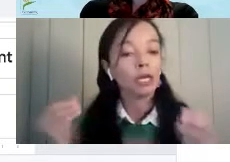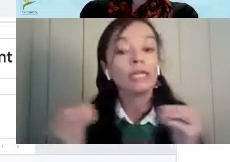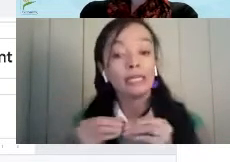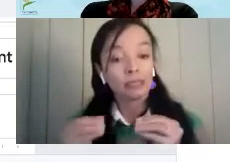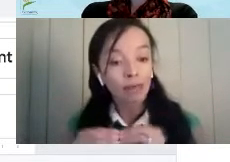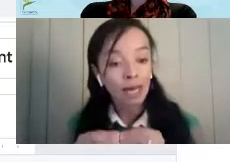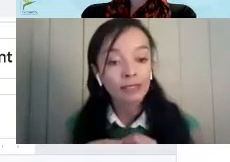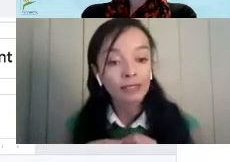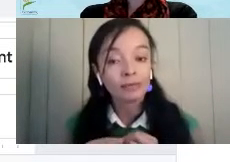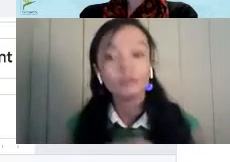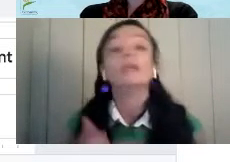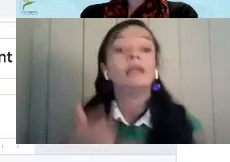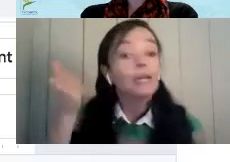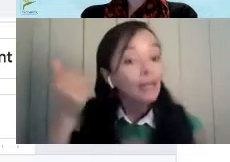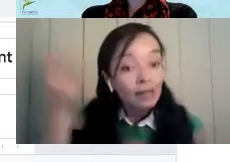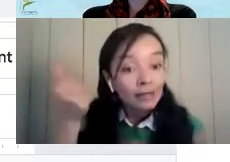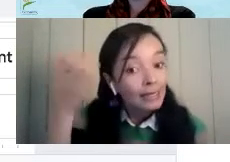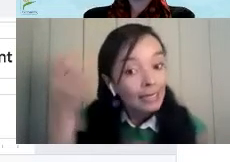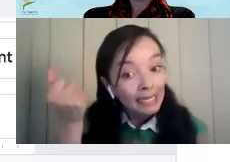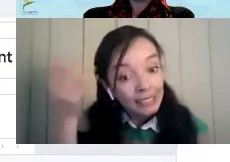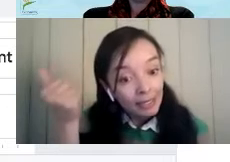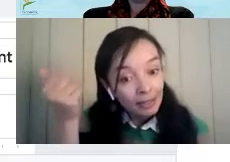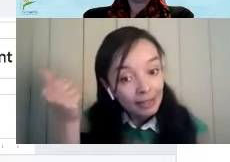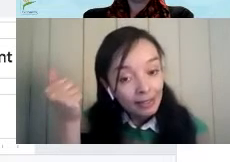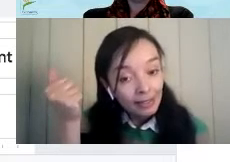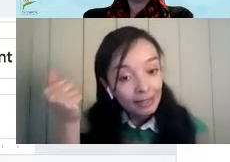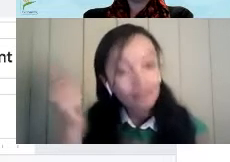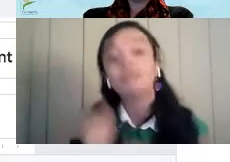Vamos. ¿Quieres más? ¿Leche?